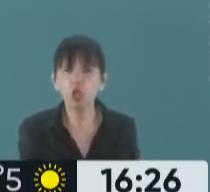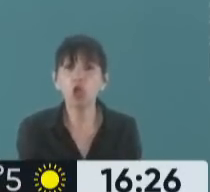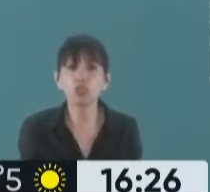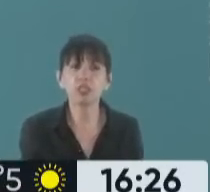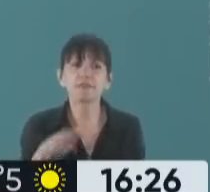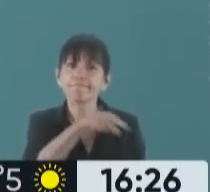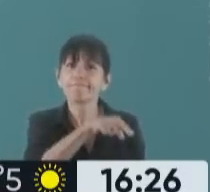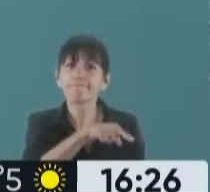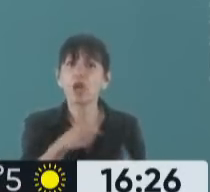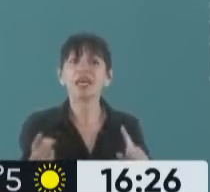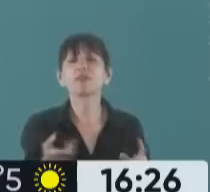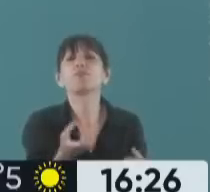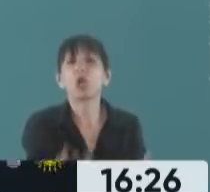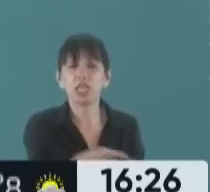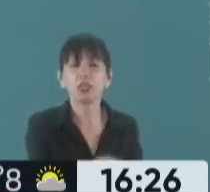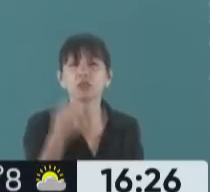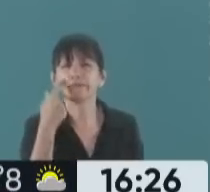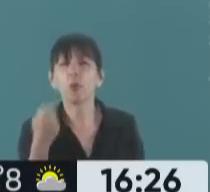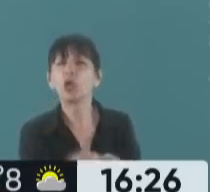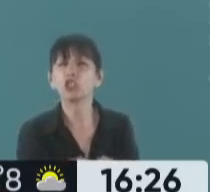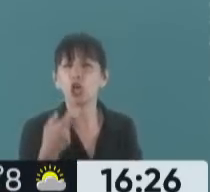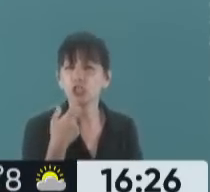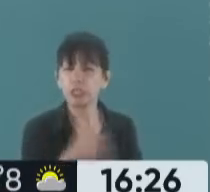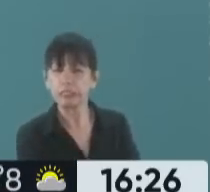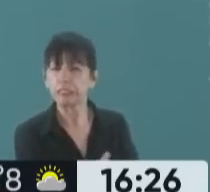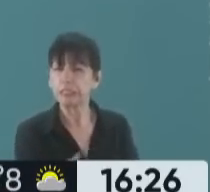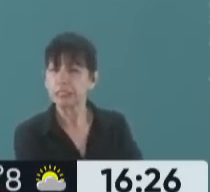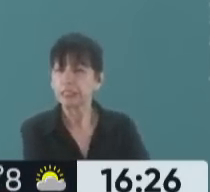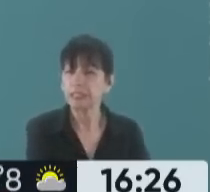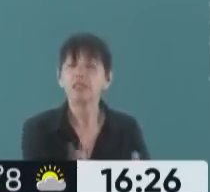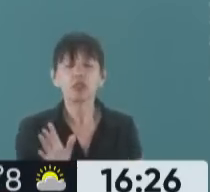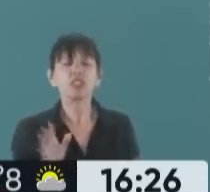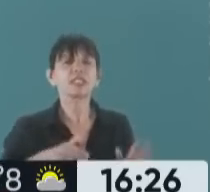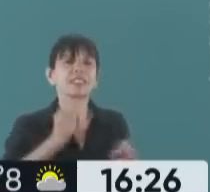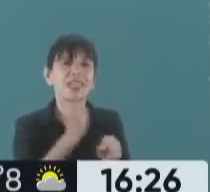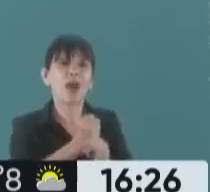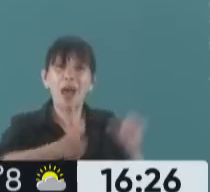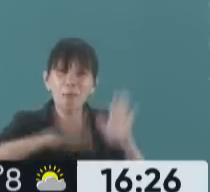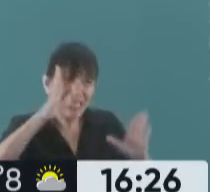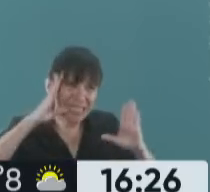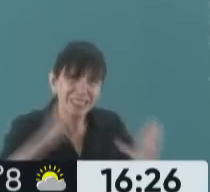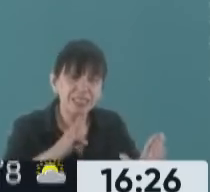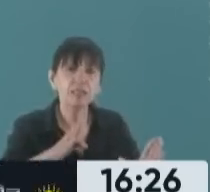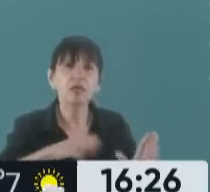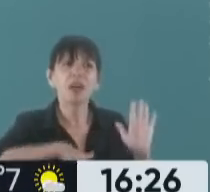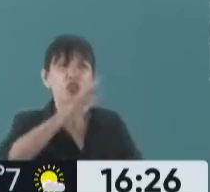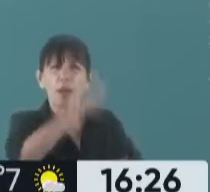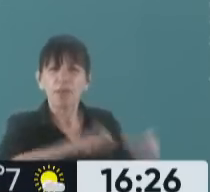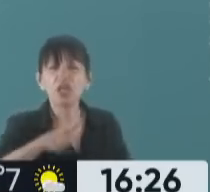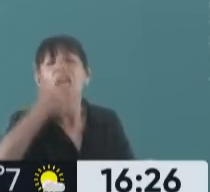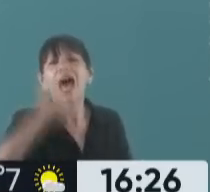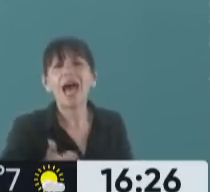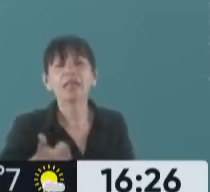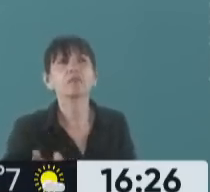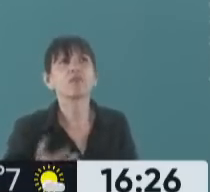relación particular. Entonces, en ese sentido es que se está trabajando muy fuertemente, se trabaja muy fuertemente, en la mayoría de los casos tienen condiciones especiales